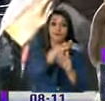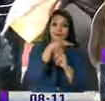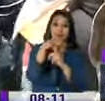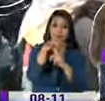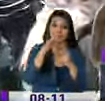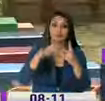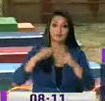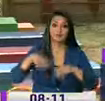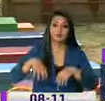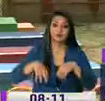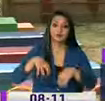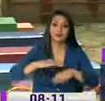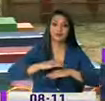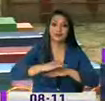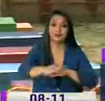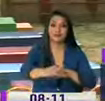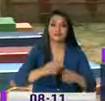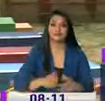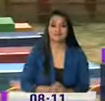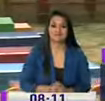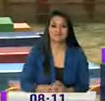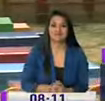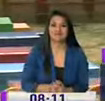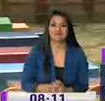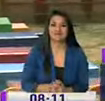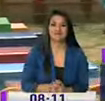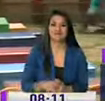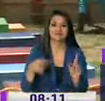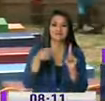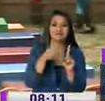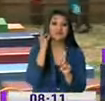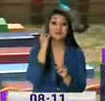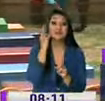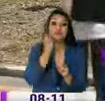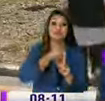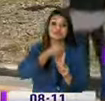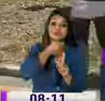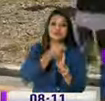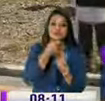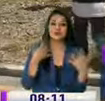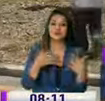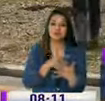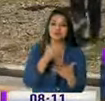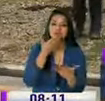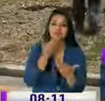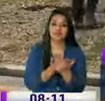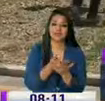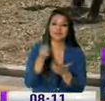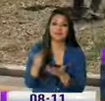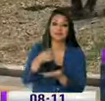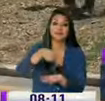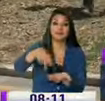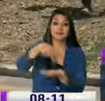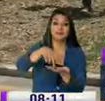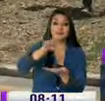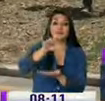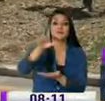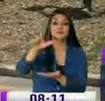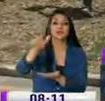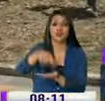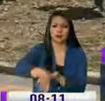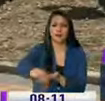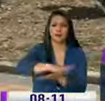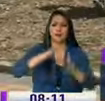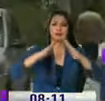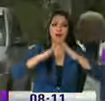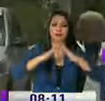del adoquinado. Agradecimiento es lo que expresa Rosalba Guastumal, moradora de la parroquia de Yoa, que en la actualidad cuenta